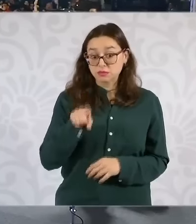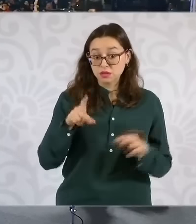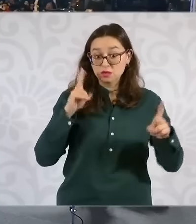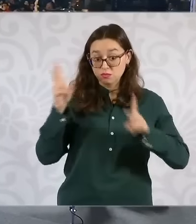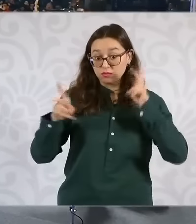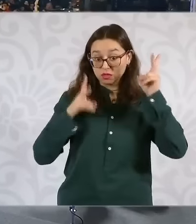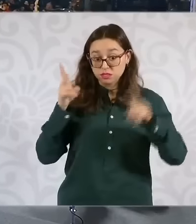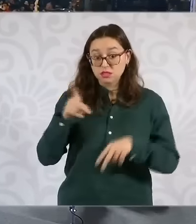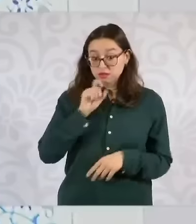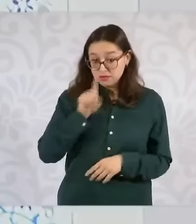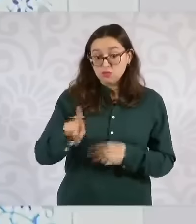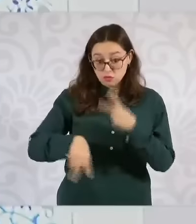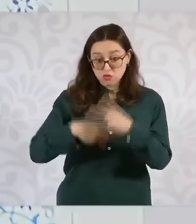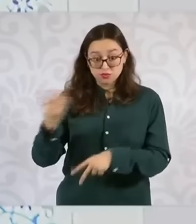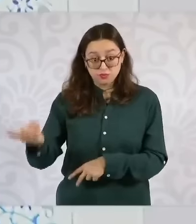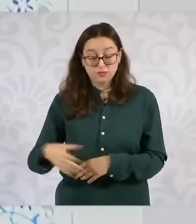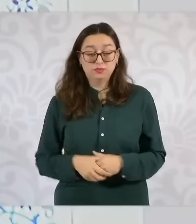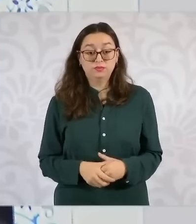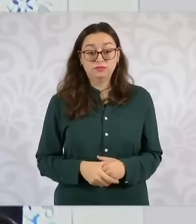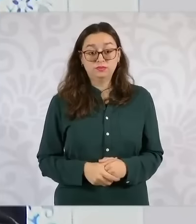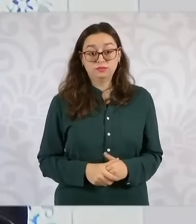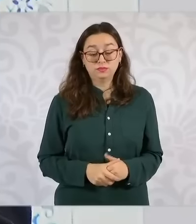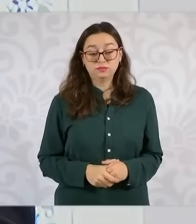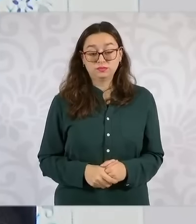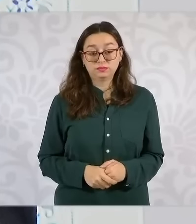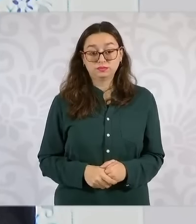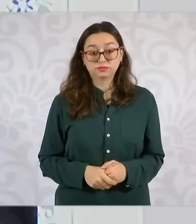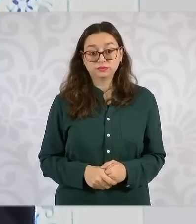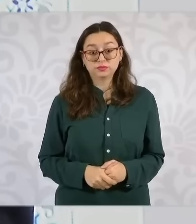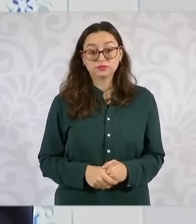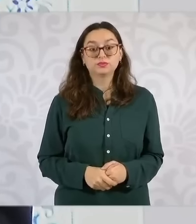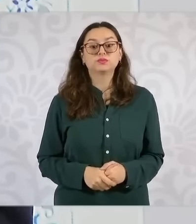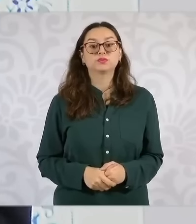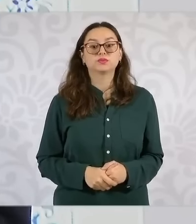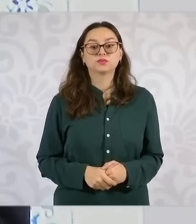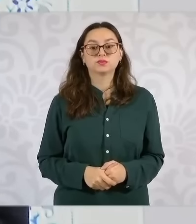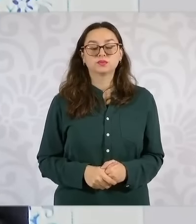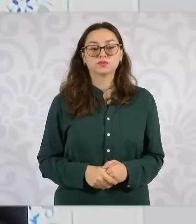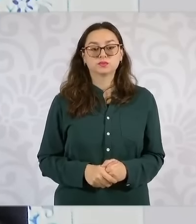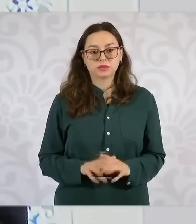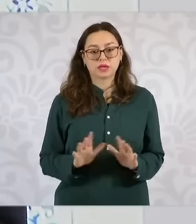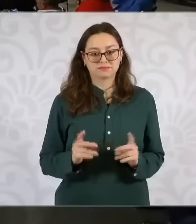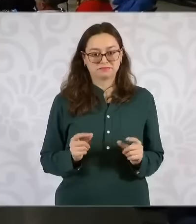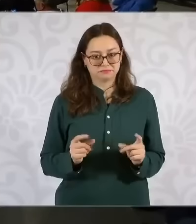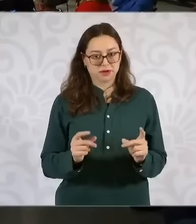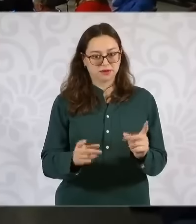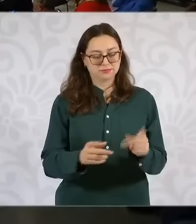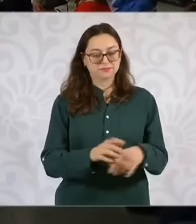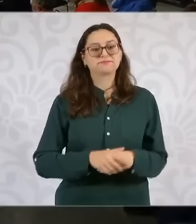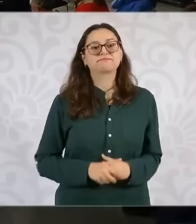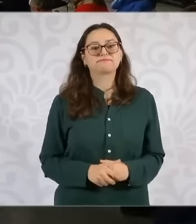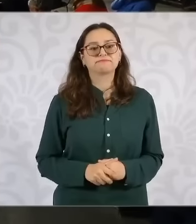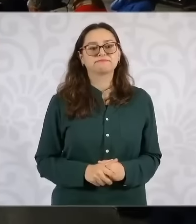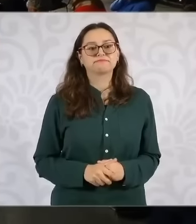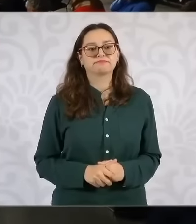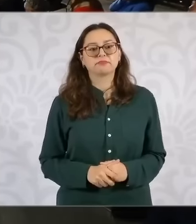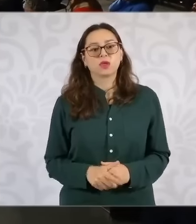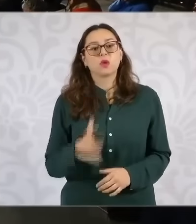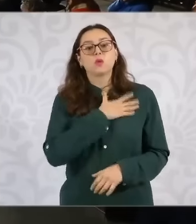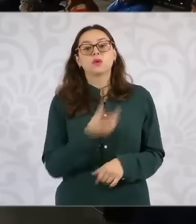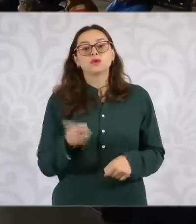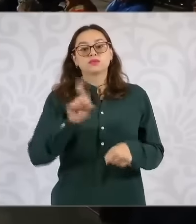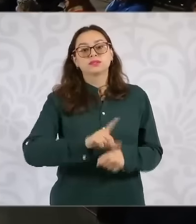A ver acá, de este lado. Vamos a apurarnos para que podamos todos. Buenos días, presidenta. Buenos días